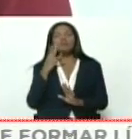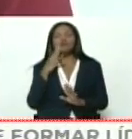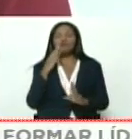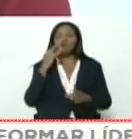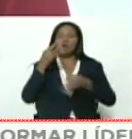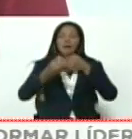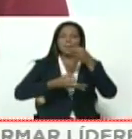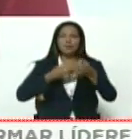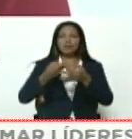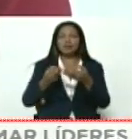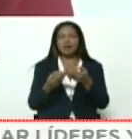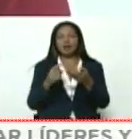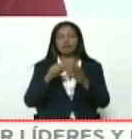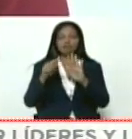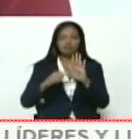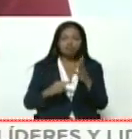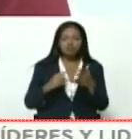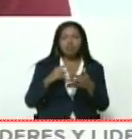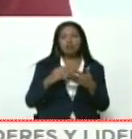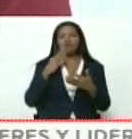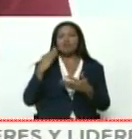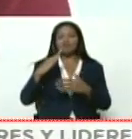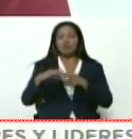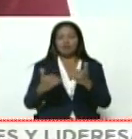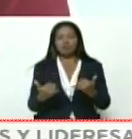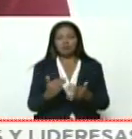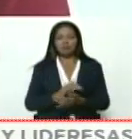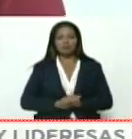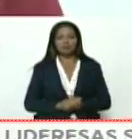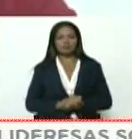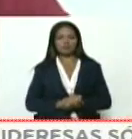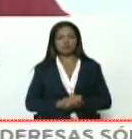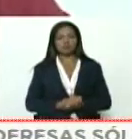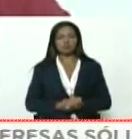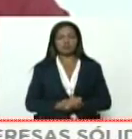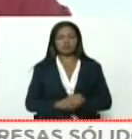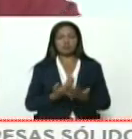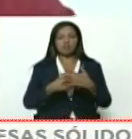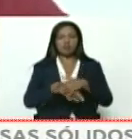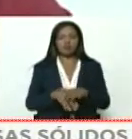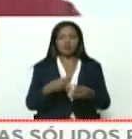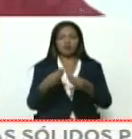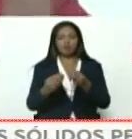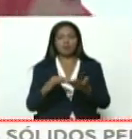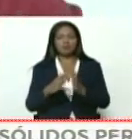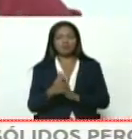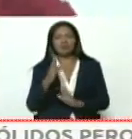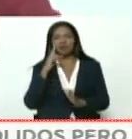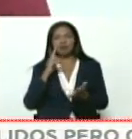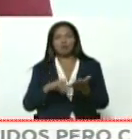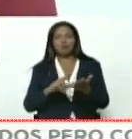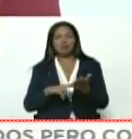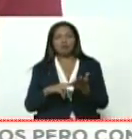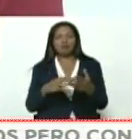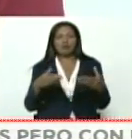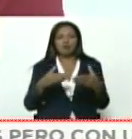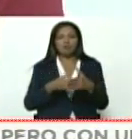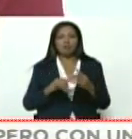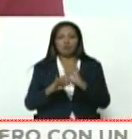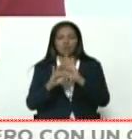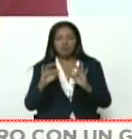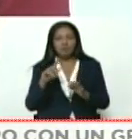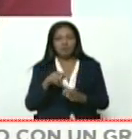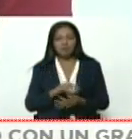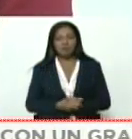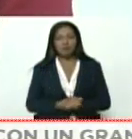hablar los códigos de la juventud actual. ¿A través de cómo? Bueno, de la Big Data, de los Focus Group. Vamos a